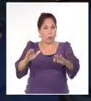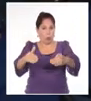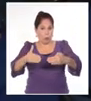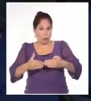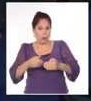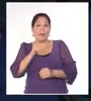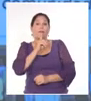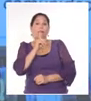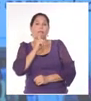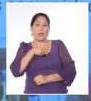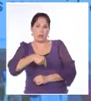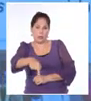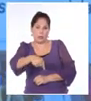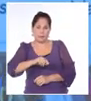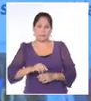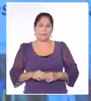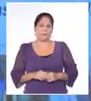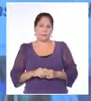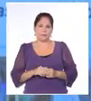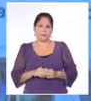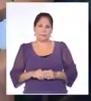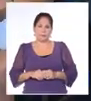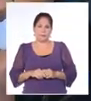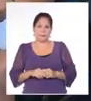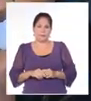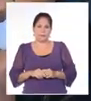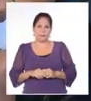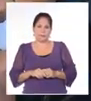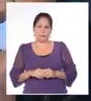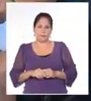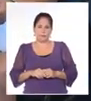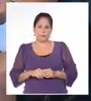el viernes venidero. Sin Castillo, Canal Cubano de Noticias.